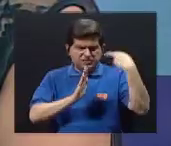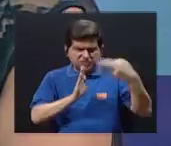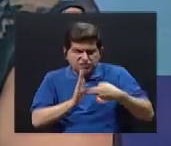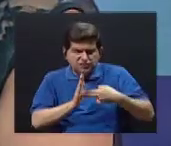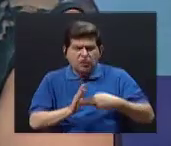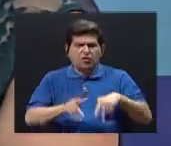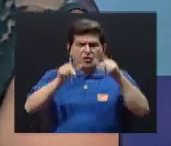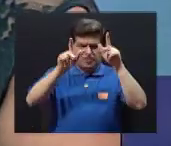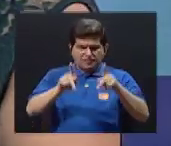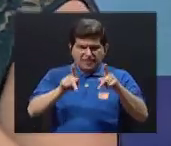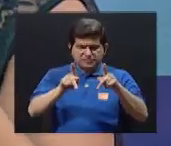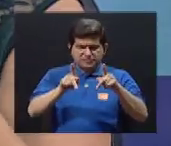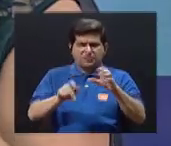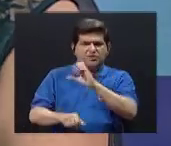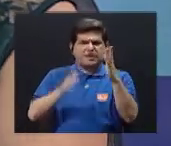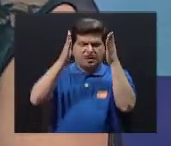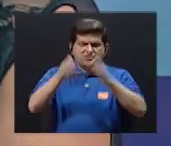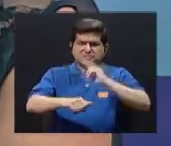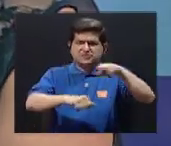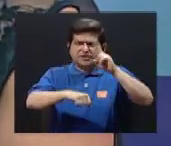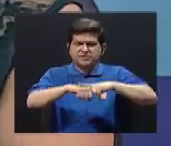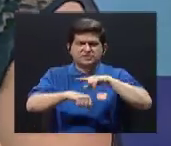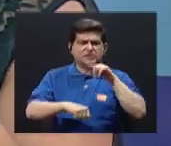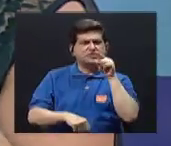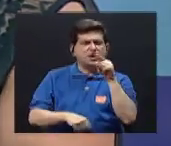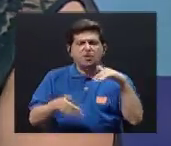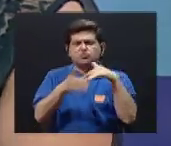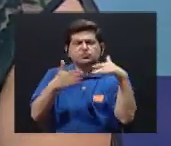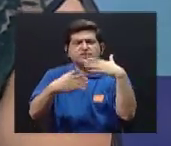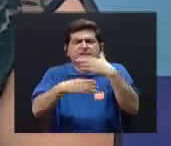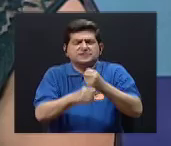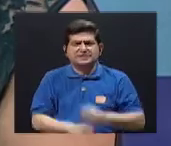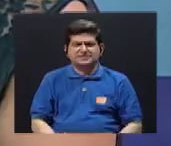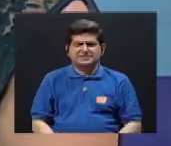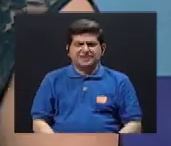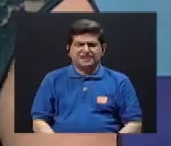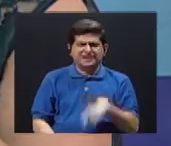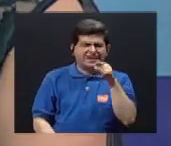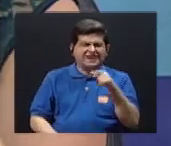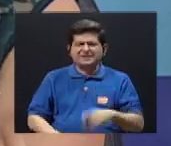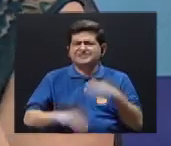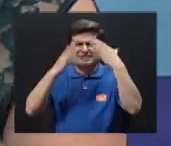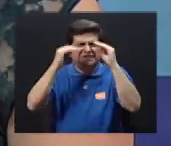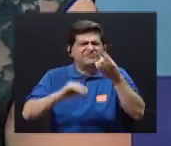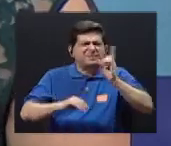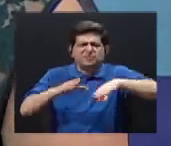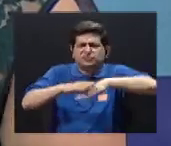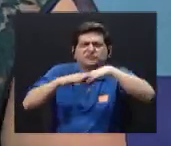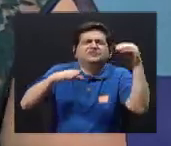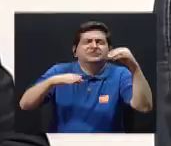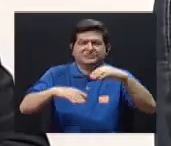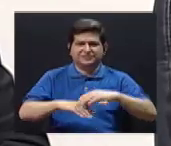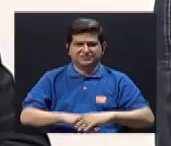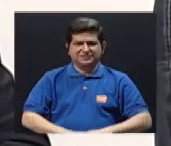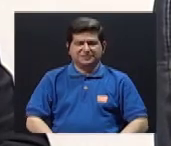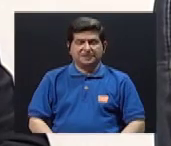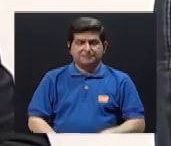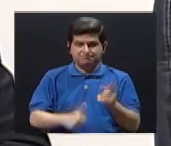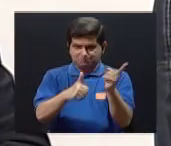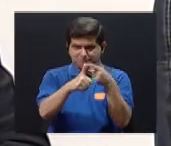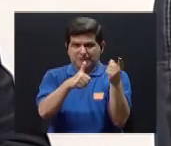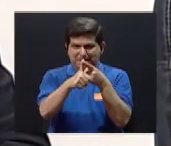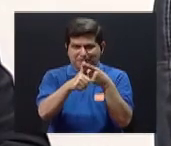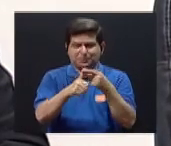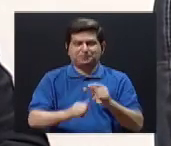personaje del tico promedio, o ustedes se basaron en estudios. ¿De dónde sale la media de quién es el tico promedio? Bueno,